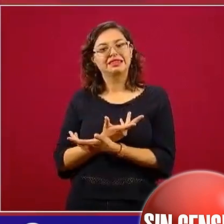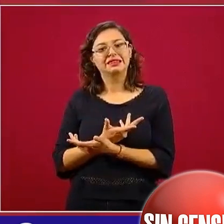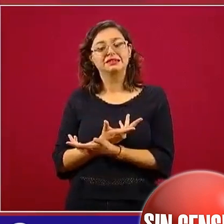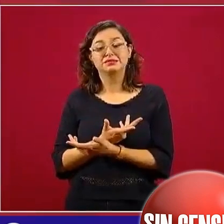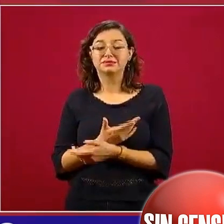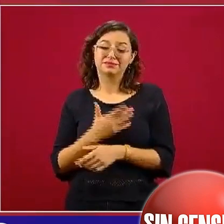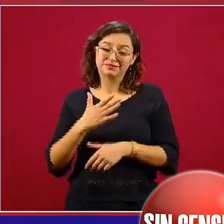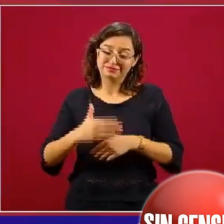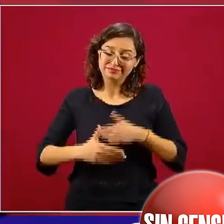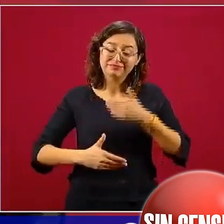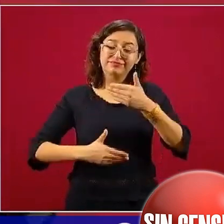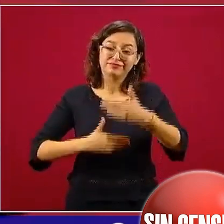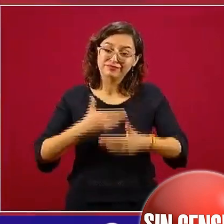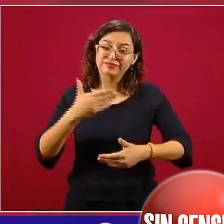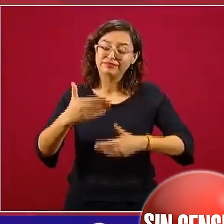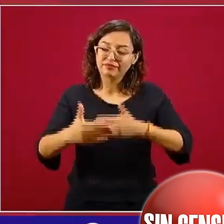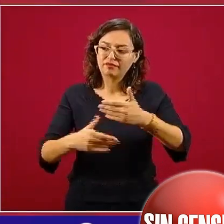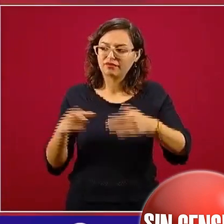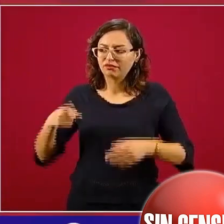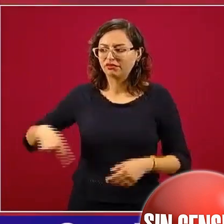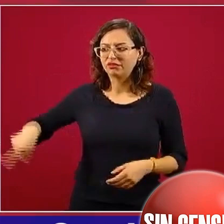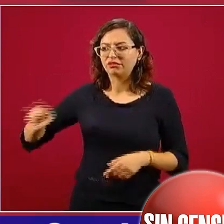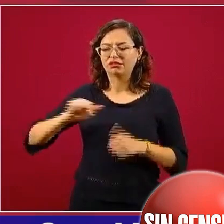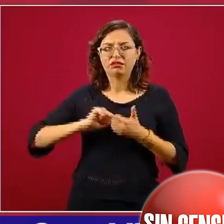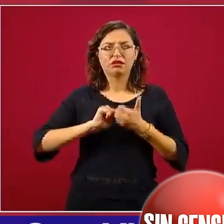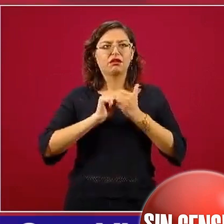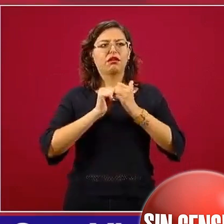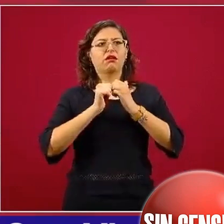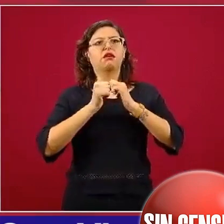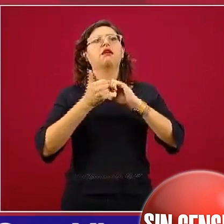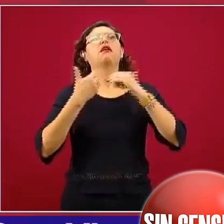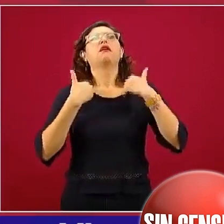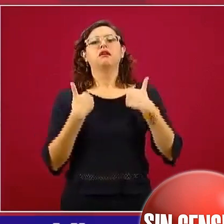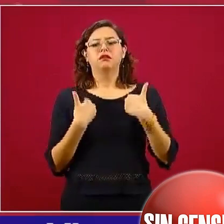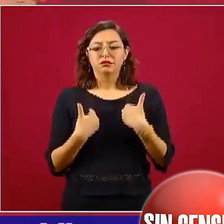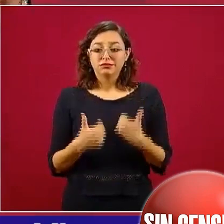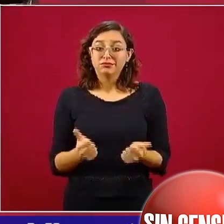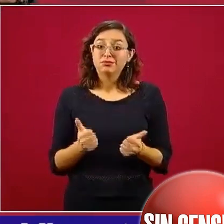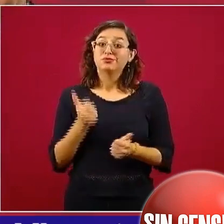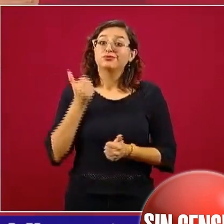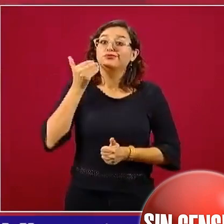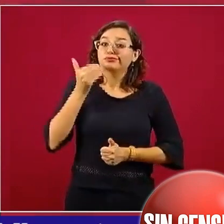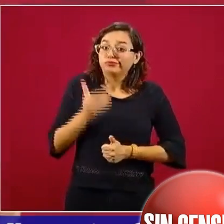como hombres libres. Fue un proceso.